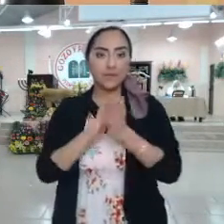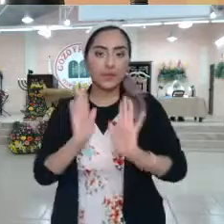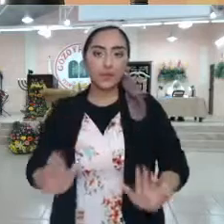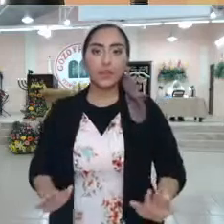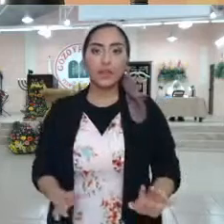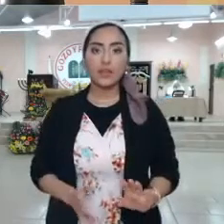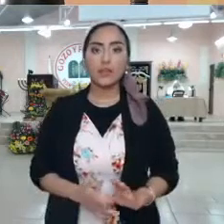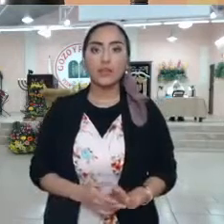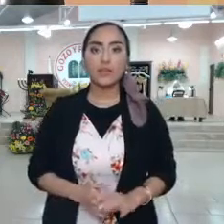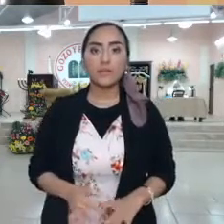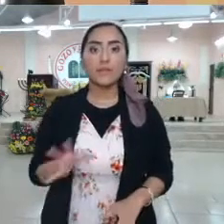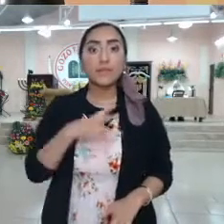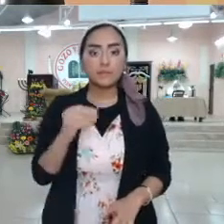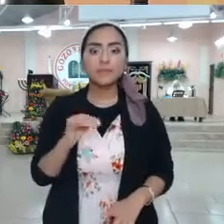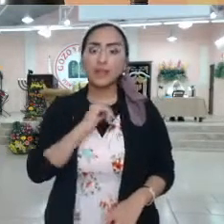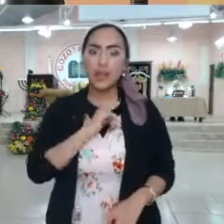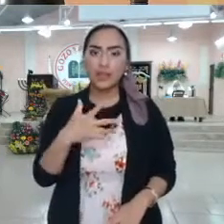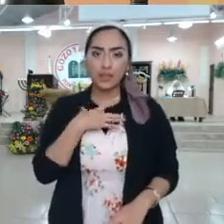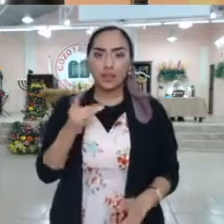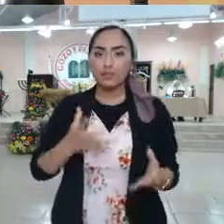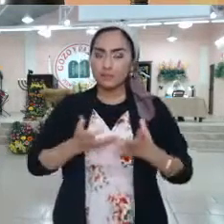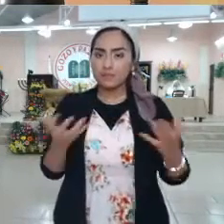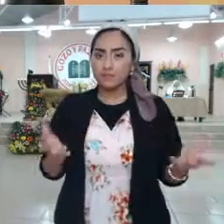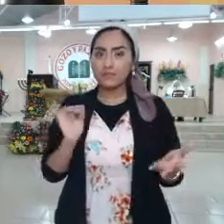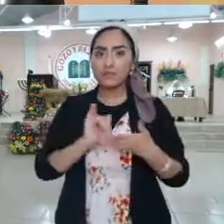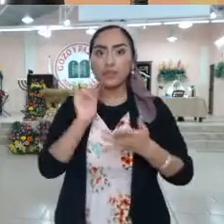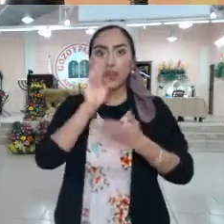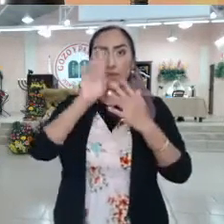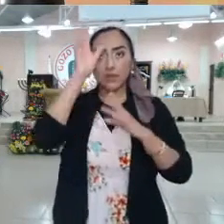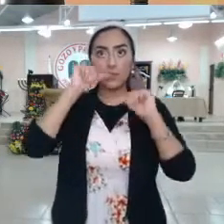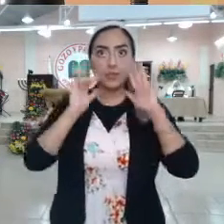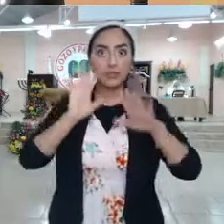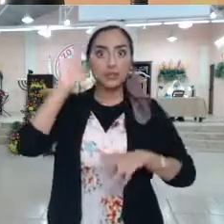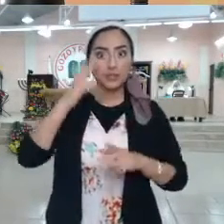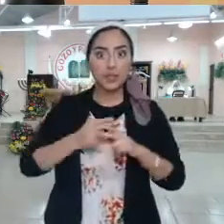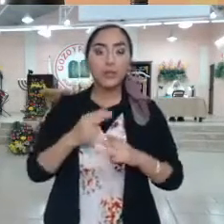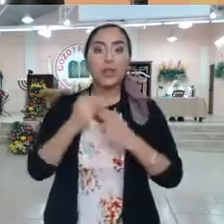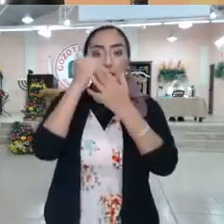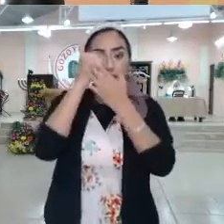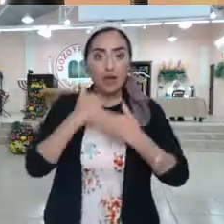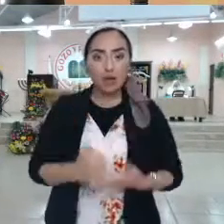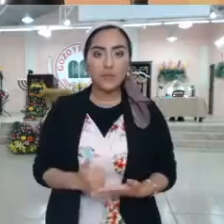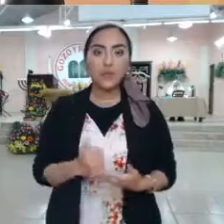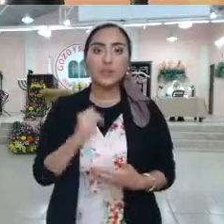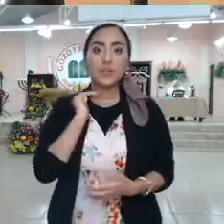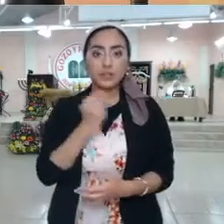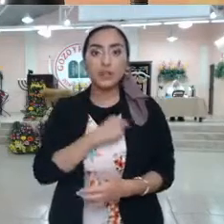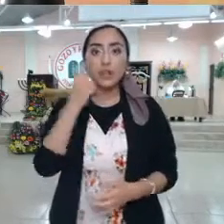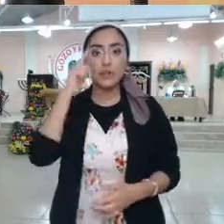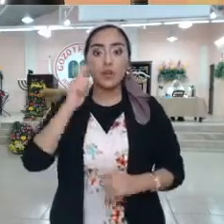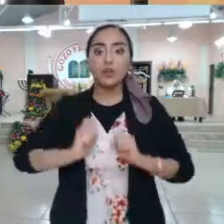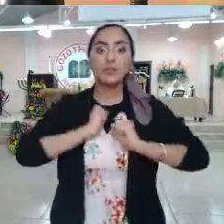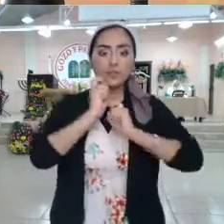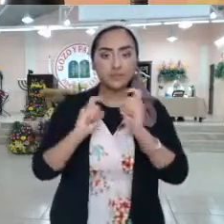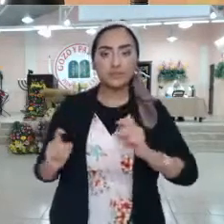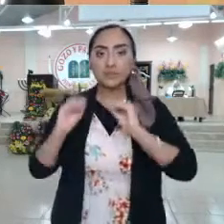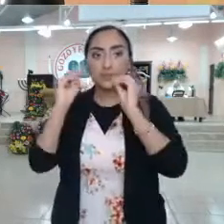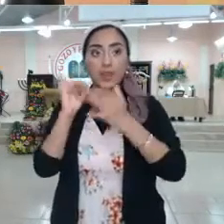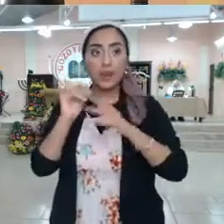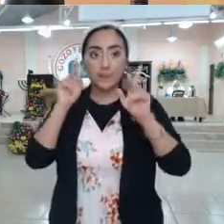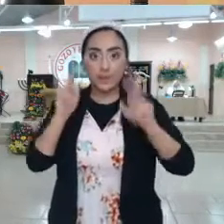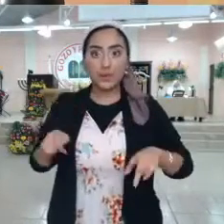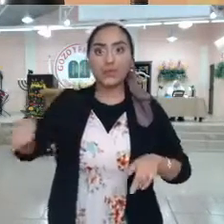luego. Entonces a mí me da mucho gusto que el Eterno, bendito es su nombre, nos lleve de la mano para dar los temas que el